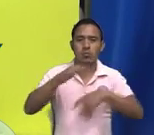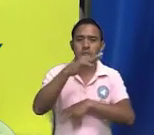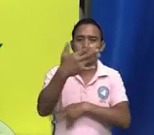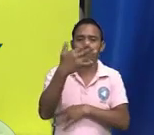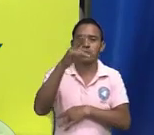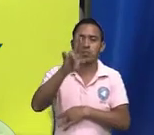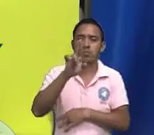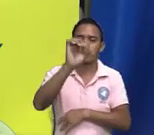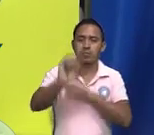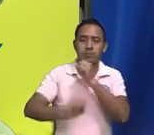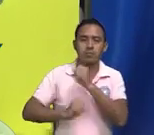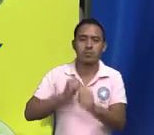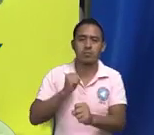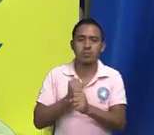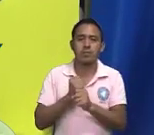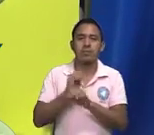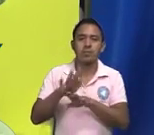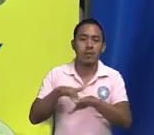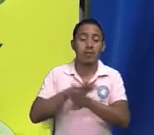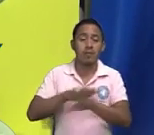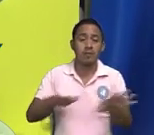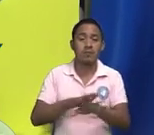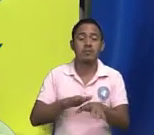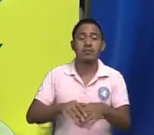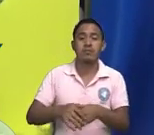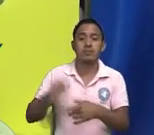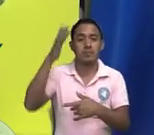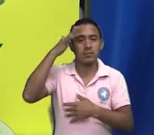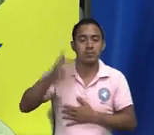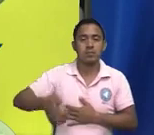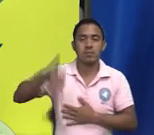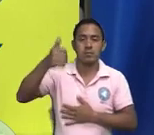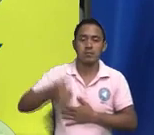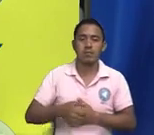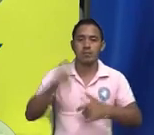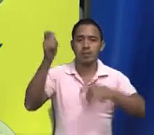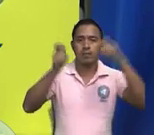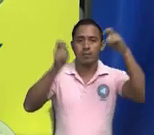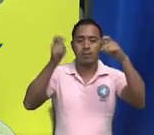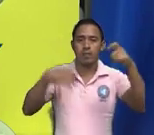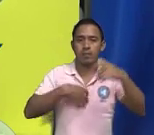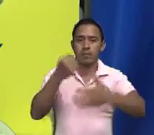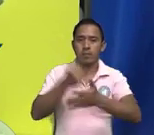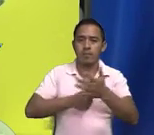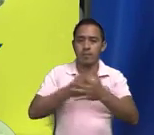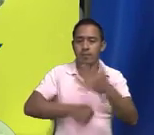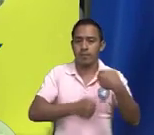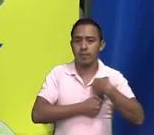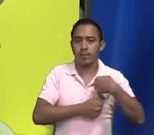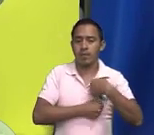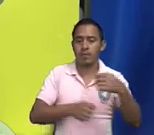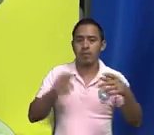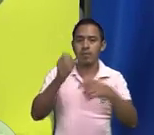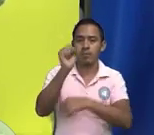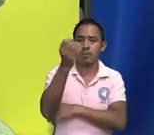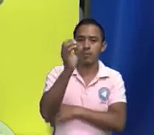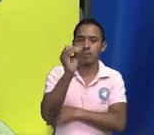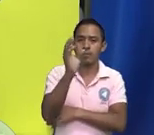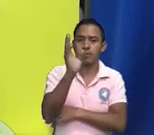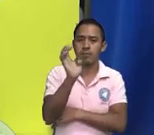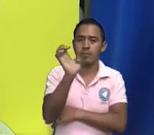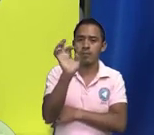años luego de que el general Augusto C. Sandino constituyó el Ejército Defensor de la Soberanía